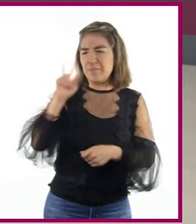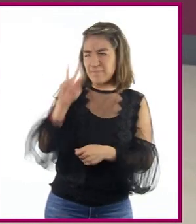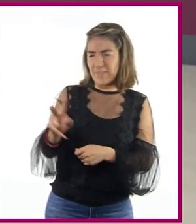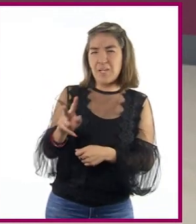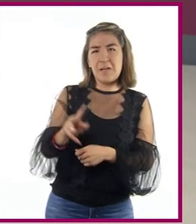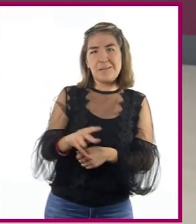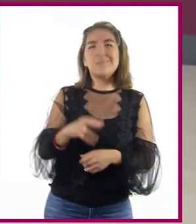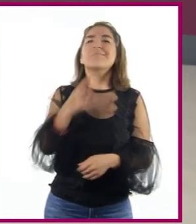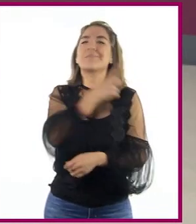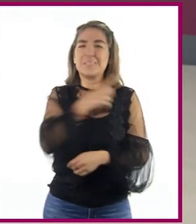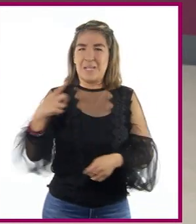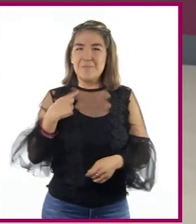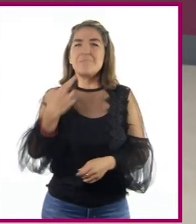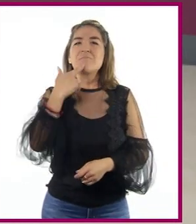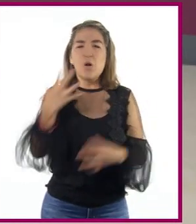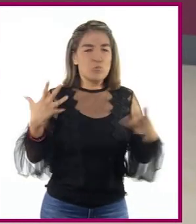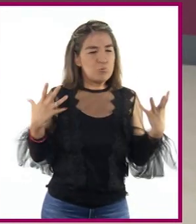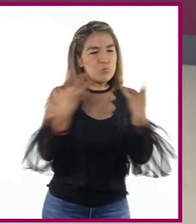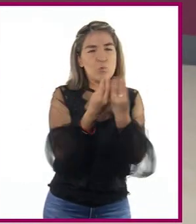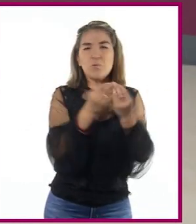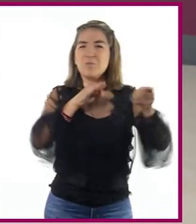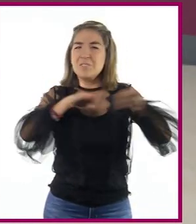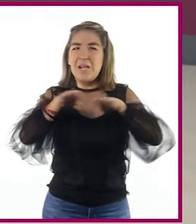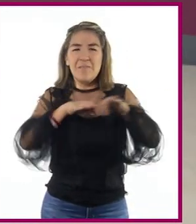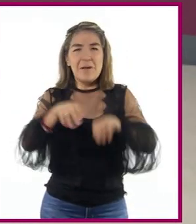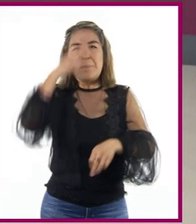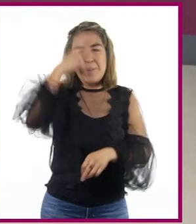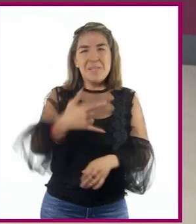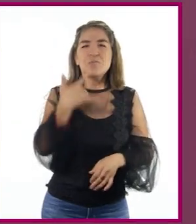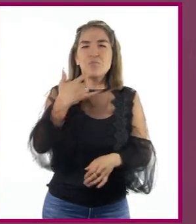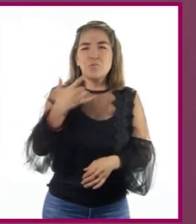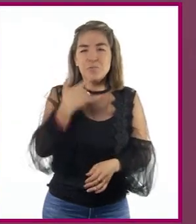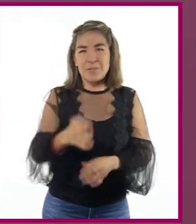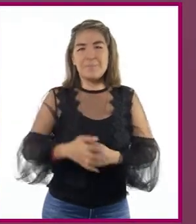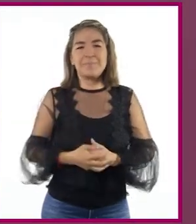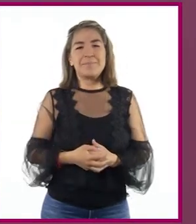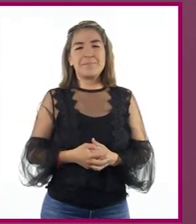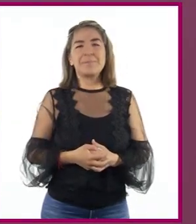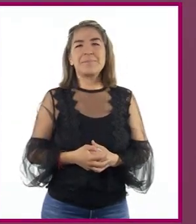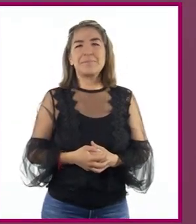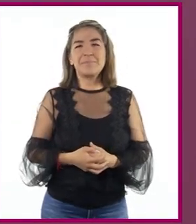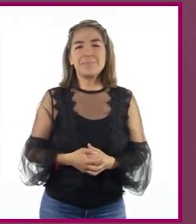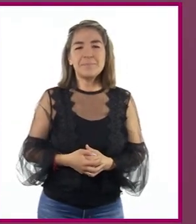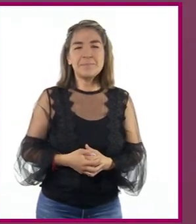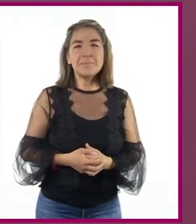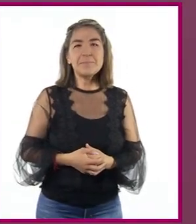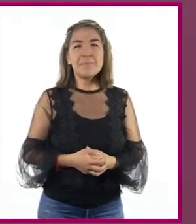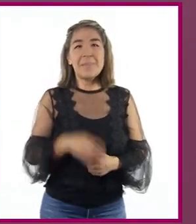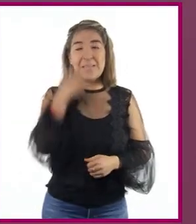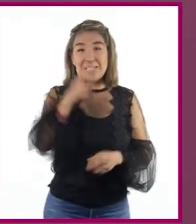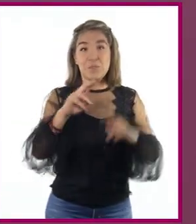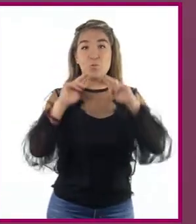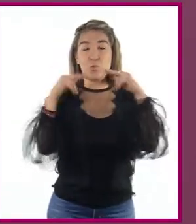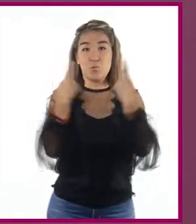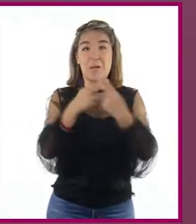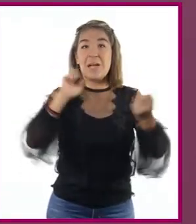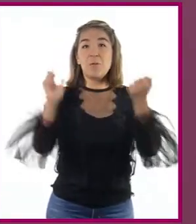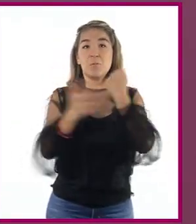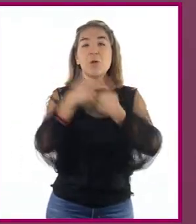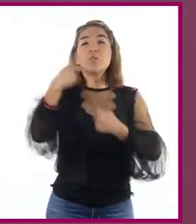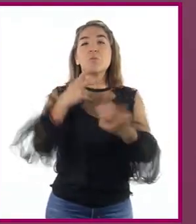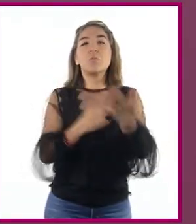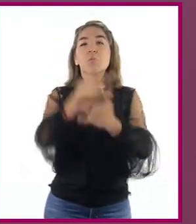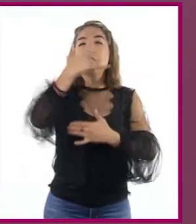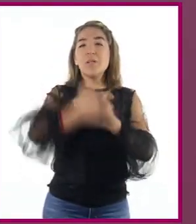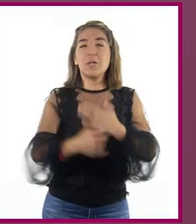era mejor trabajar juntos que luchar entre ellos. La Unión Europea es un proyecto